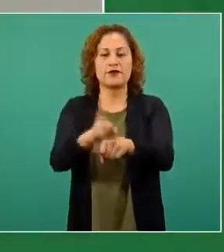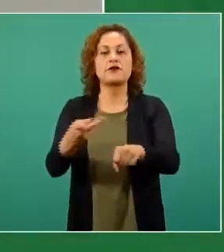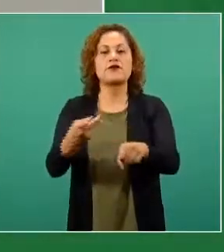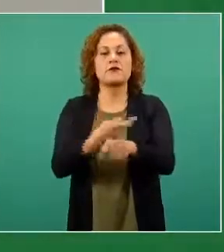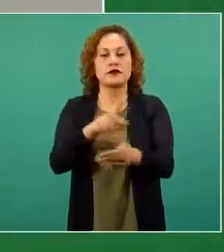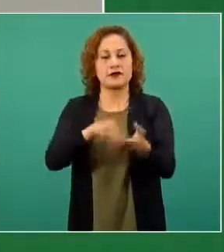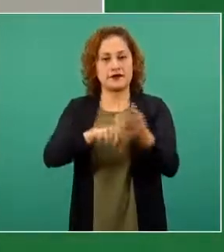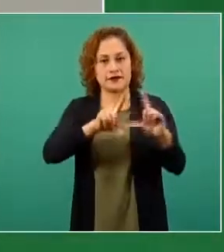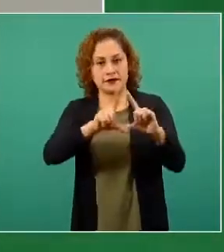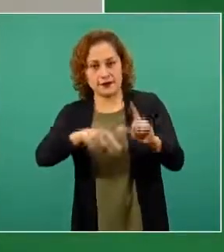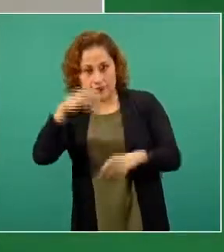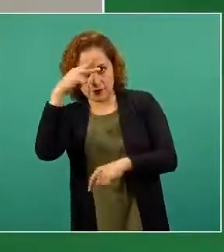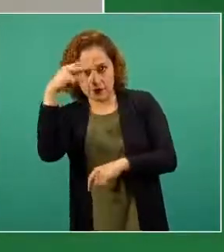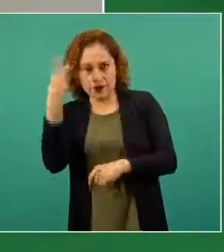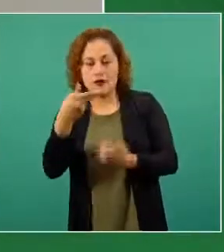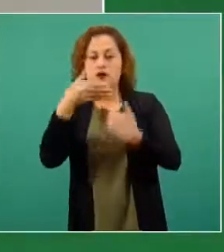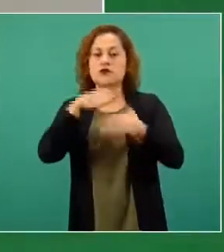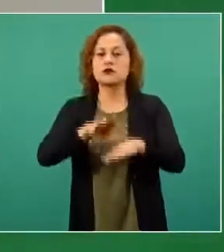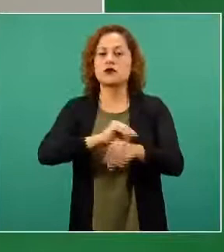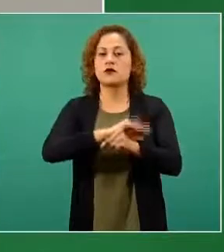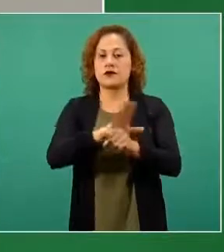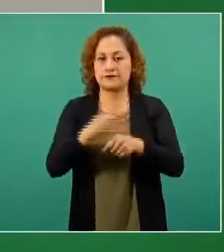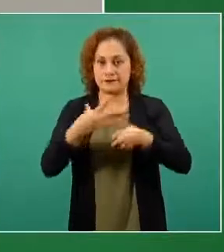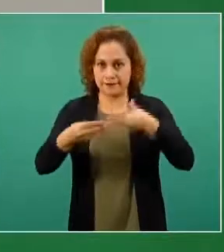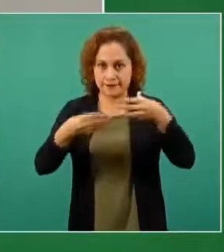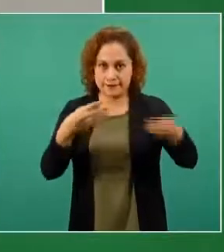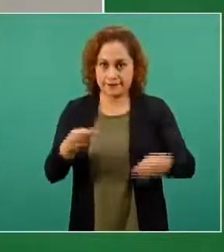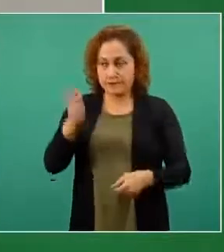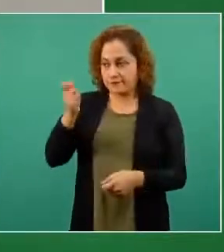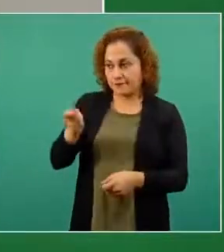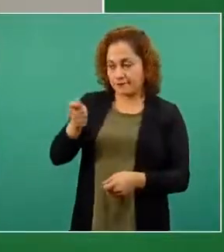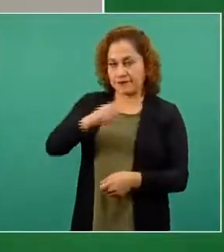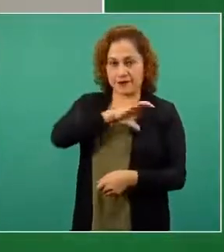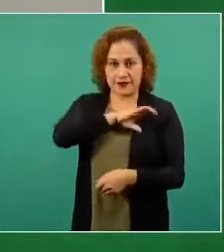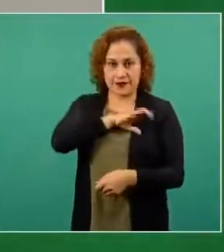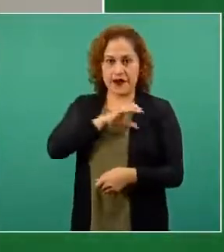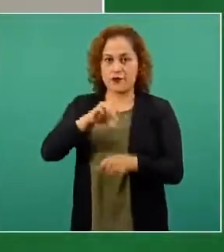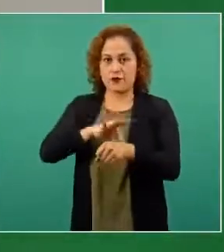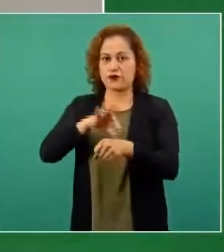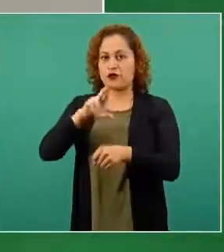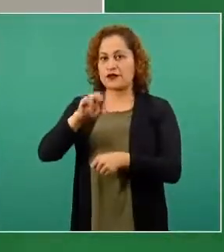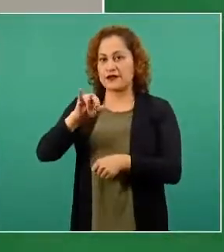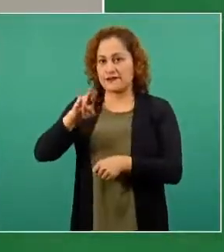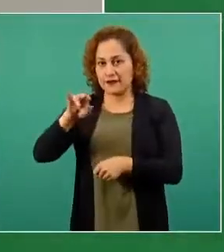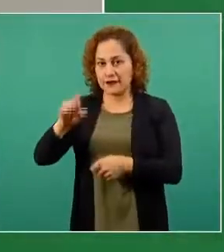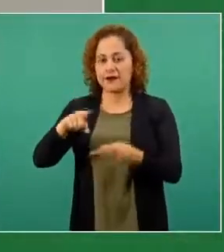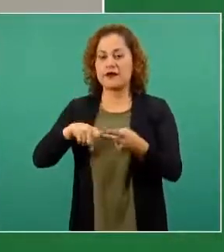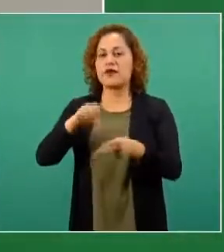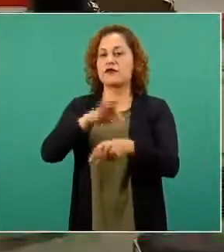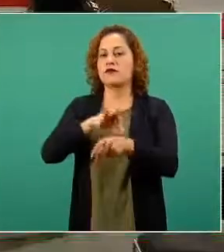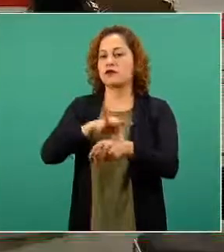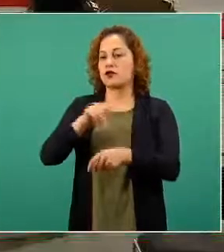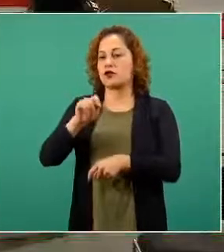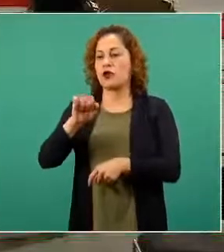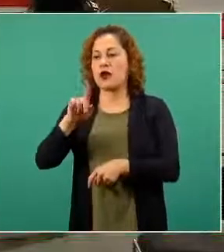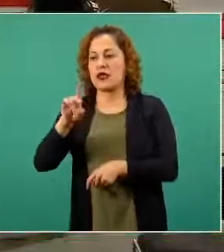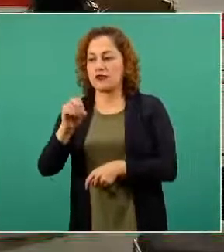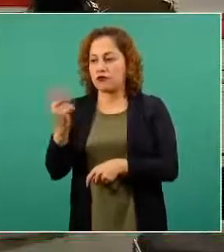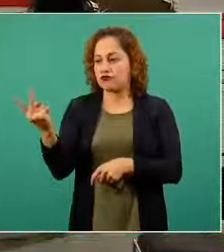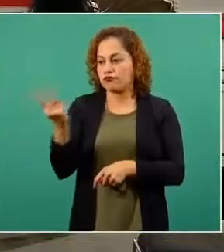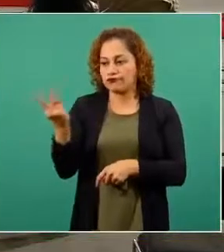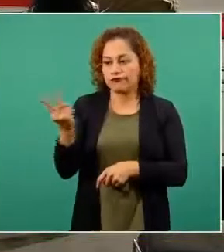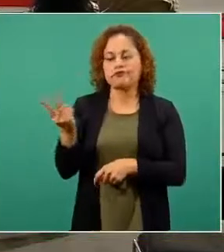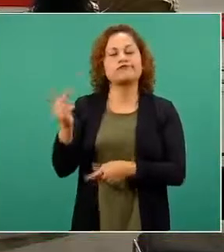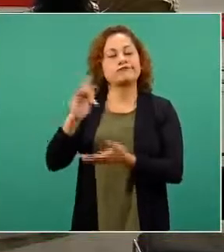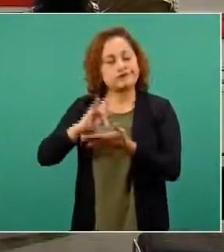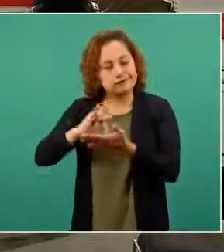México. Saludo también de manera cordial al doctor Rivero, al doctor Toledo. Gracias por estar también esta noche con nosotros. De